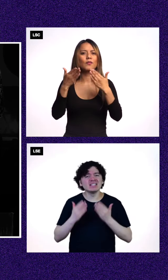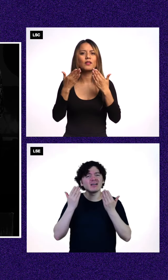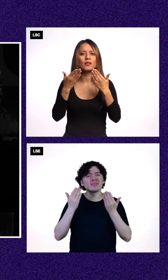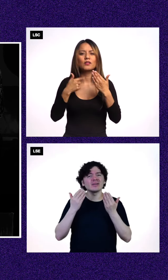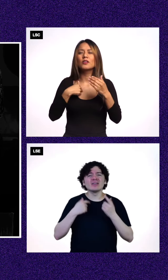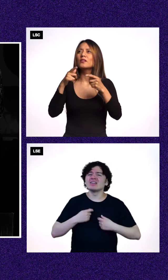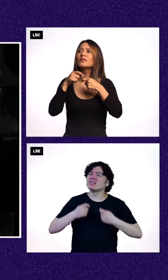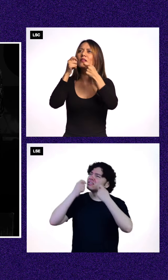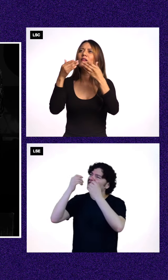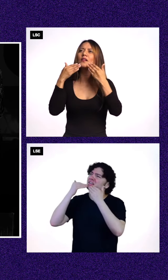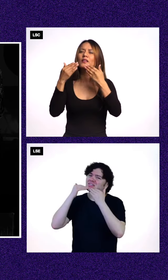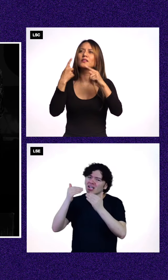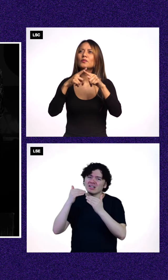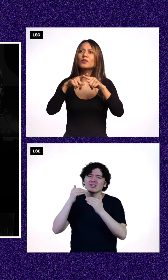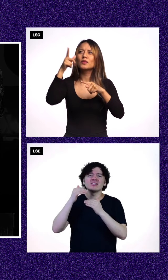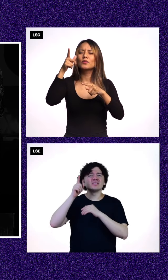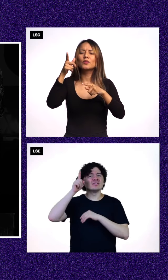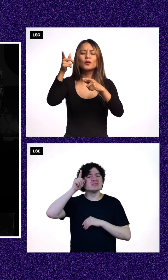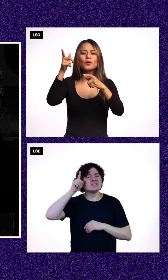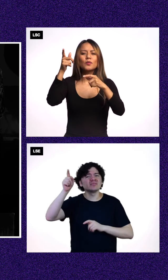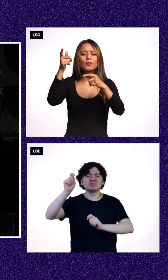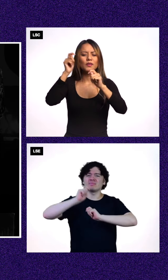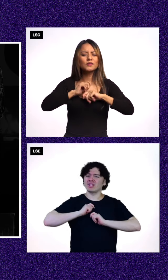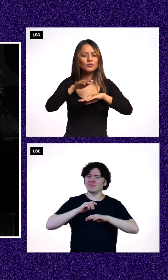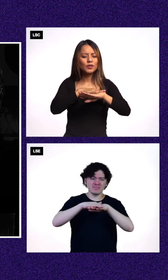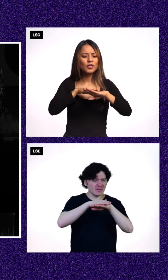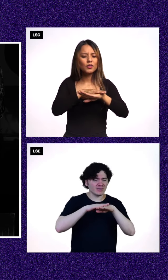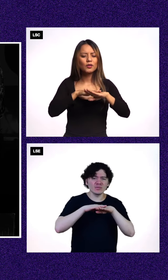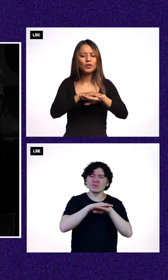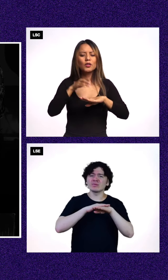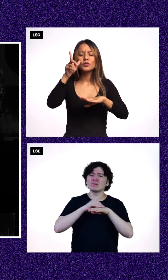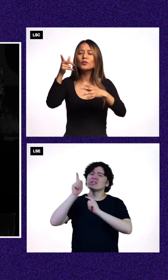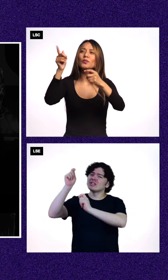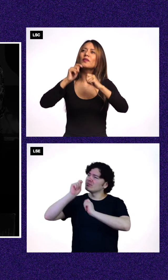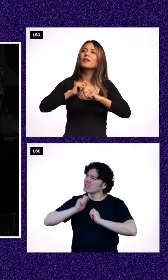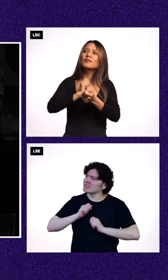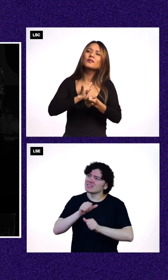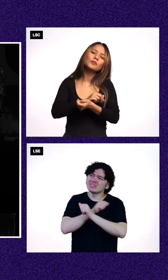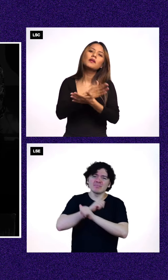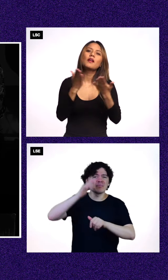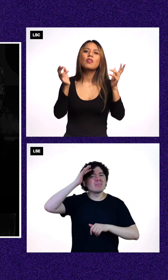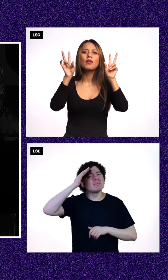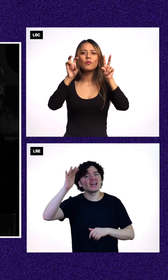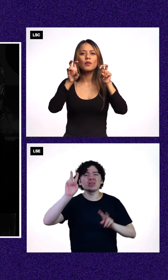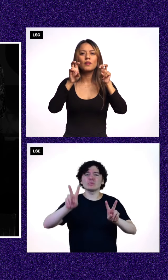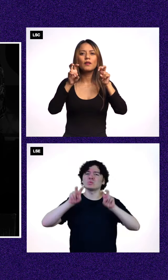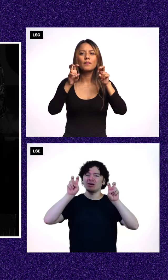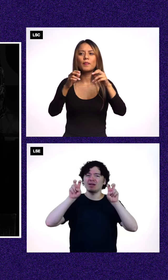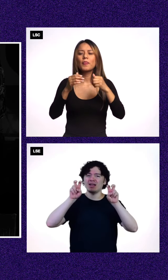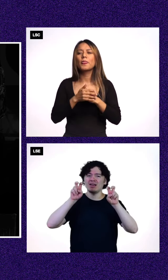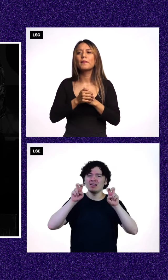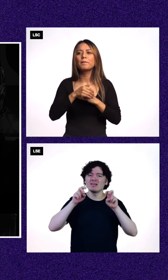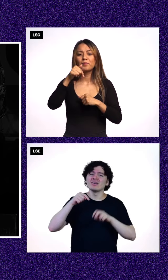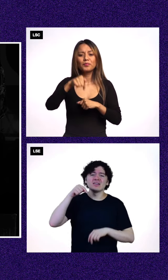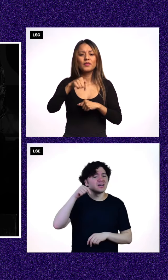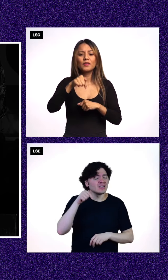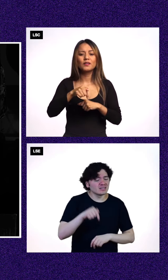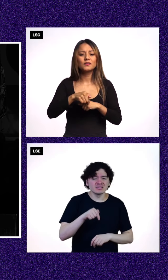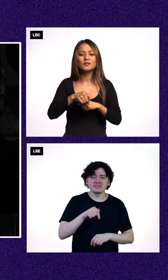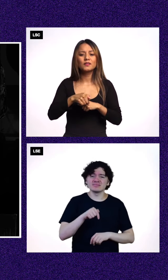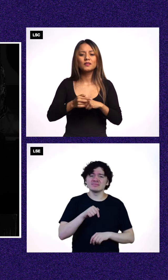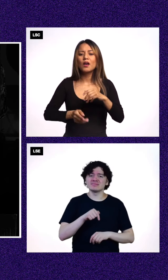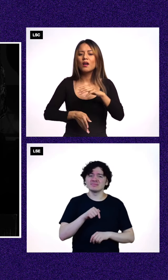doy gracias por perdonarme. Me das una nueva vida y una nueva esperanza. Que este sea el comienzo de un camino